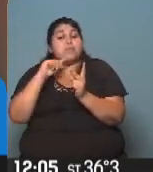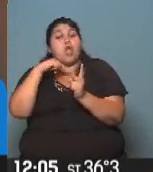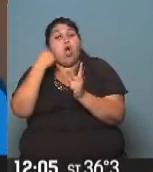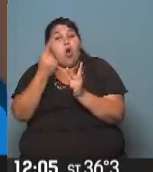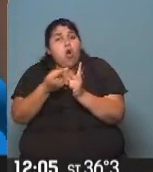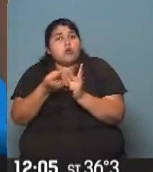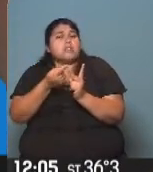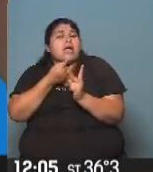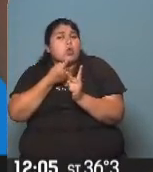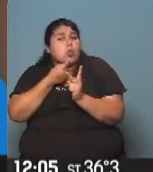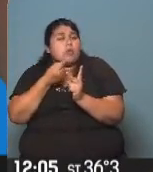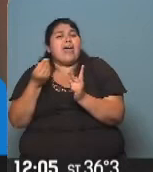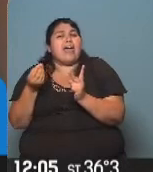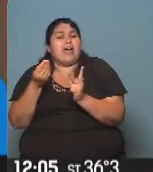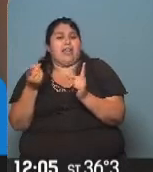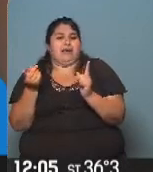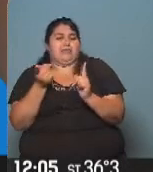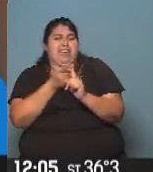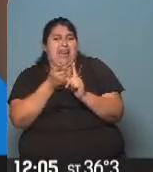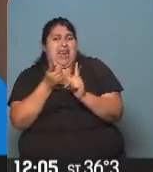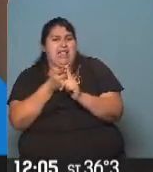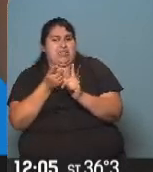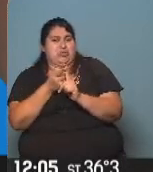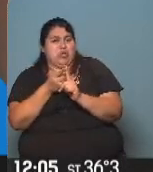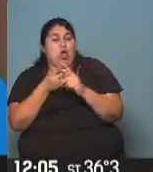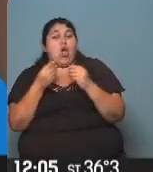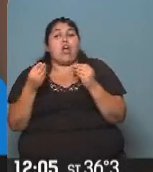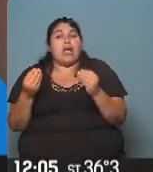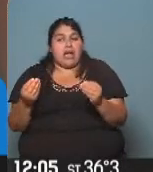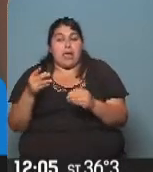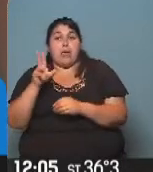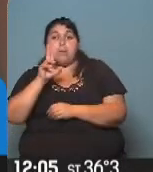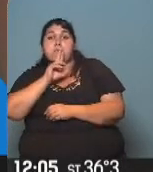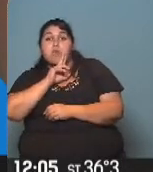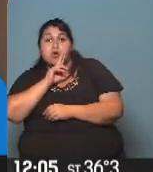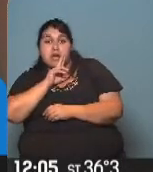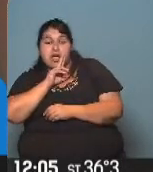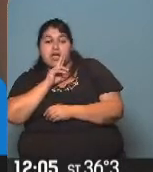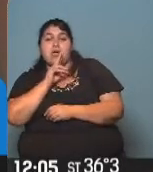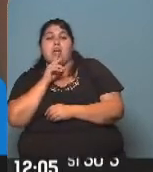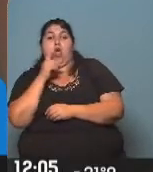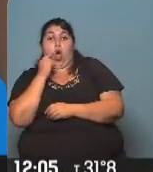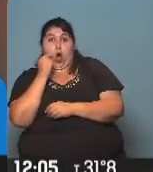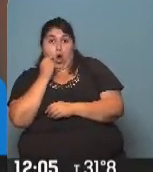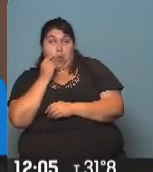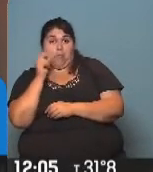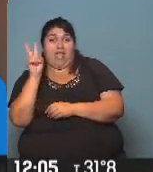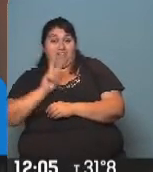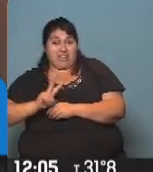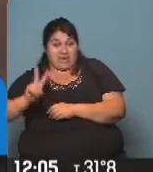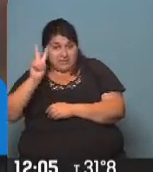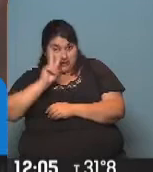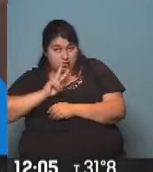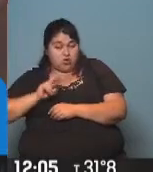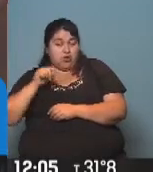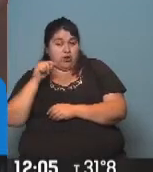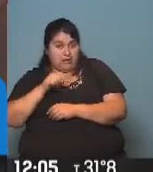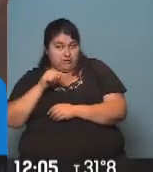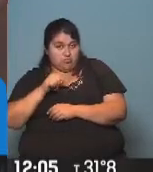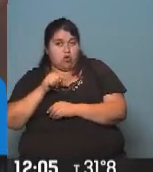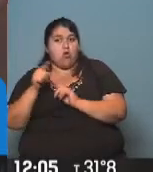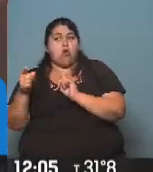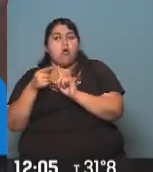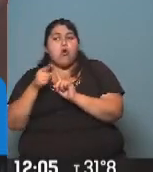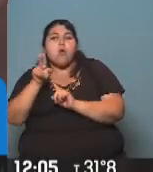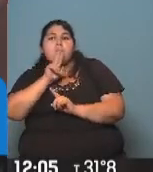habla de una relación sentimental que involucra al ciudadano venezolano nelson ros wil y a